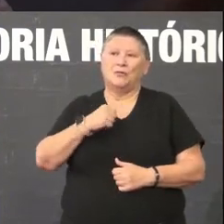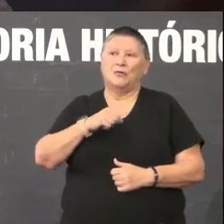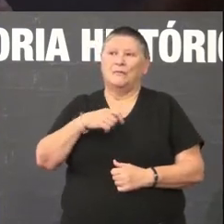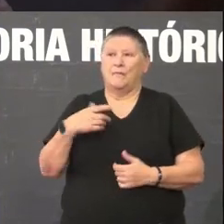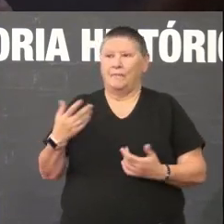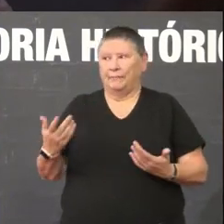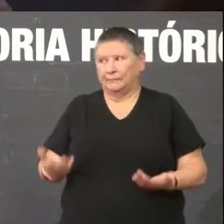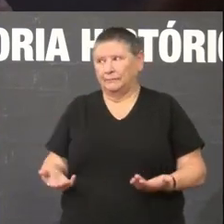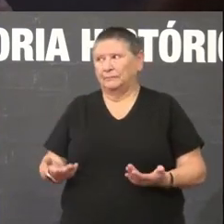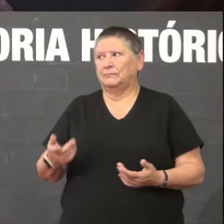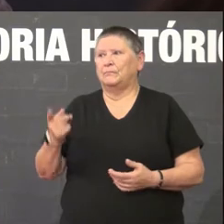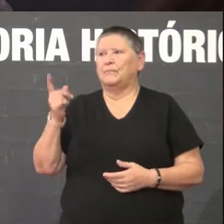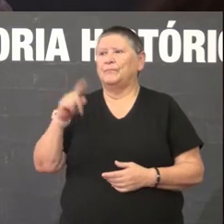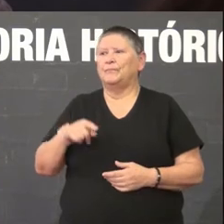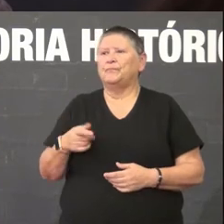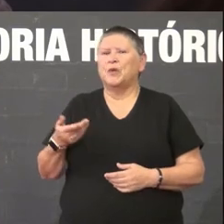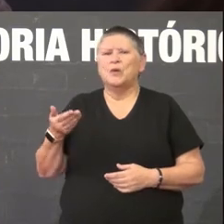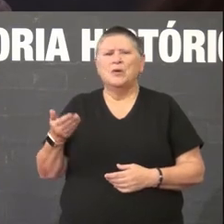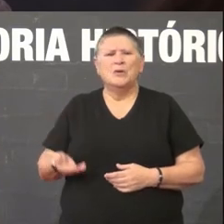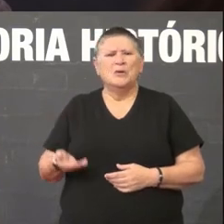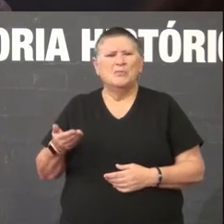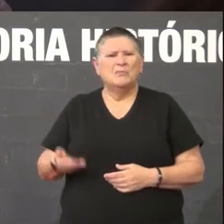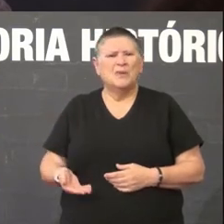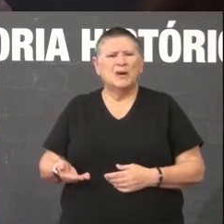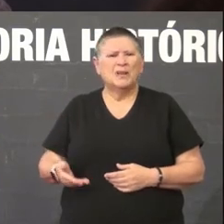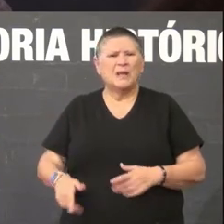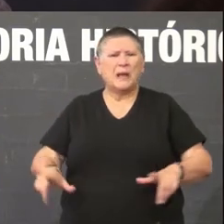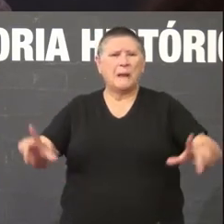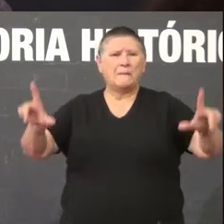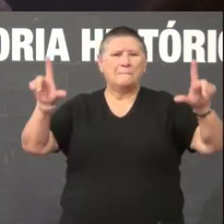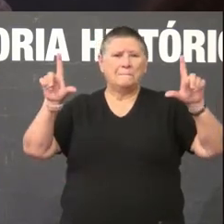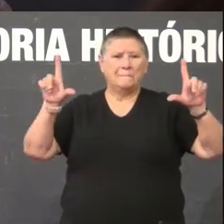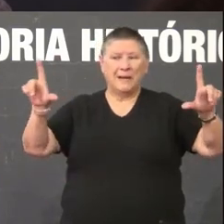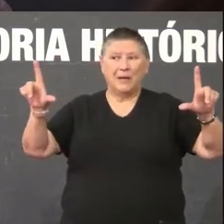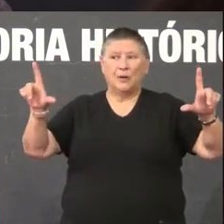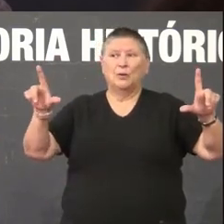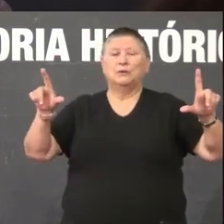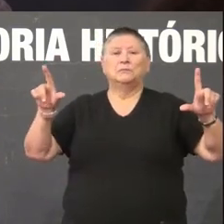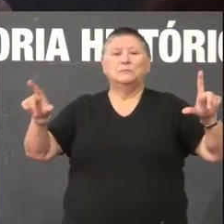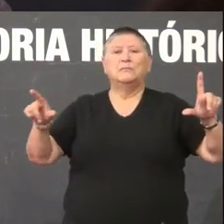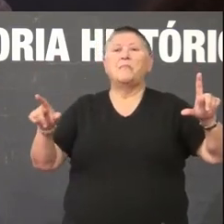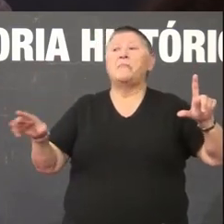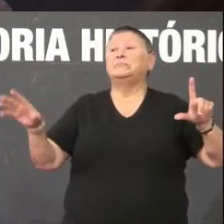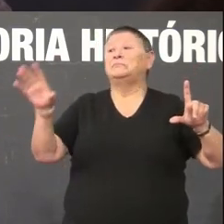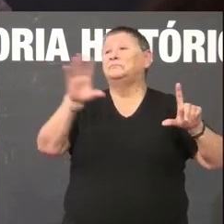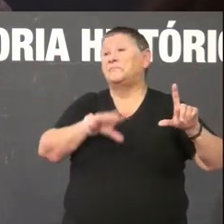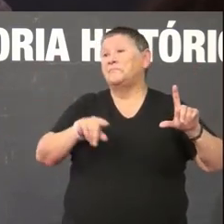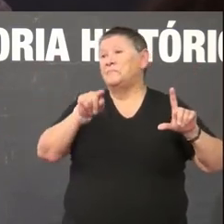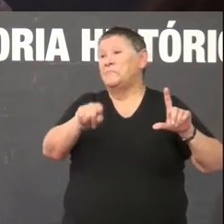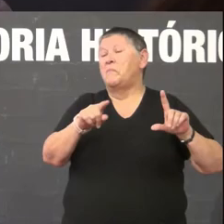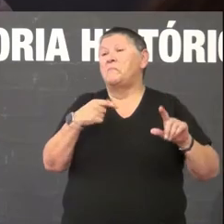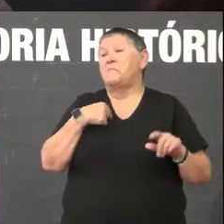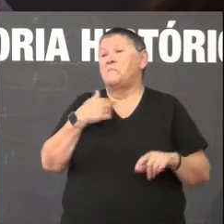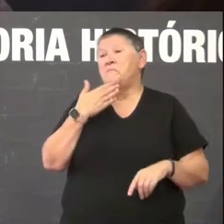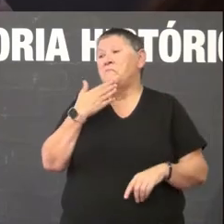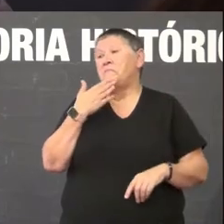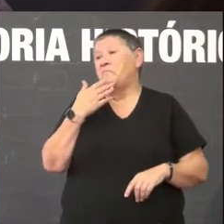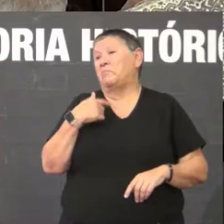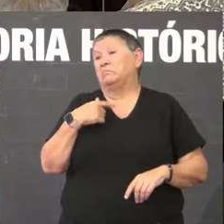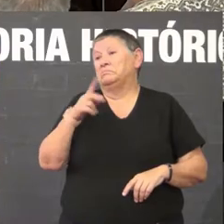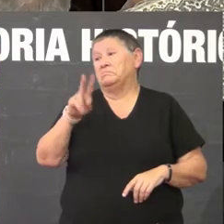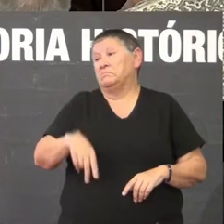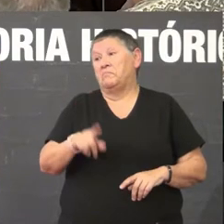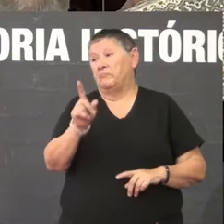non sei, e, por tanto, este marco me parece un engaño, e como tal engaño, eu non participo en ese marco, non?